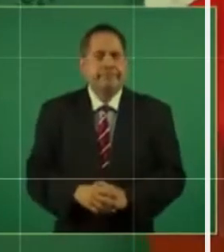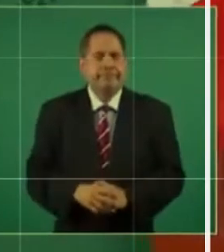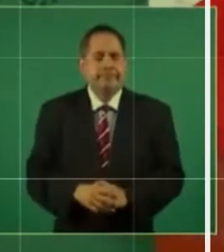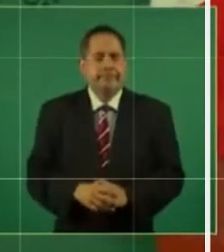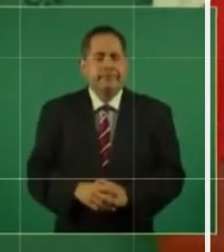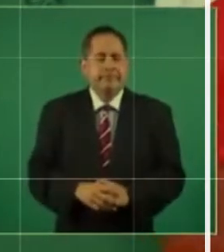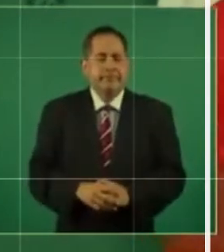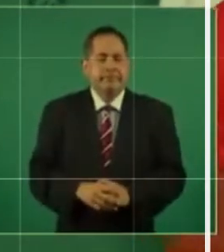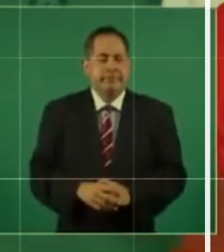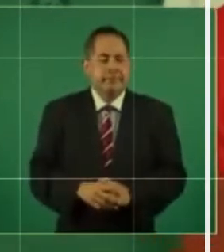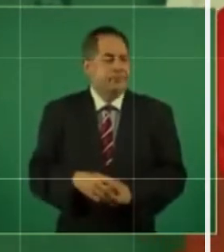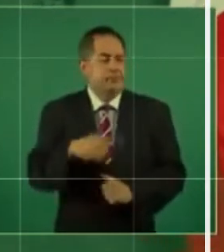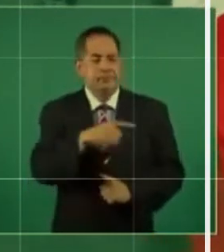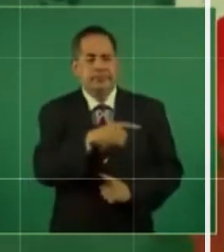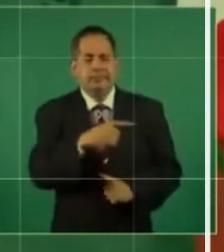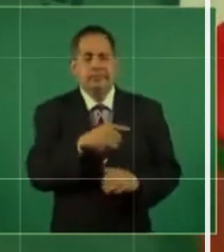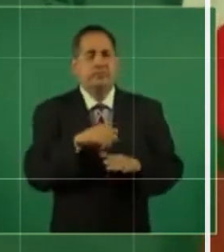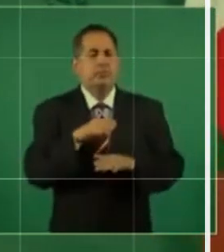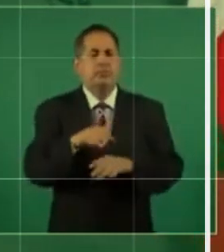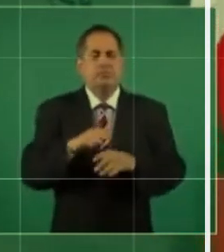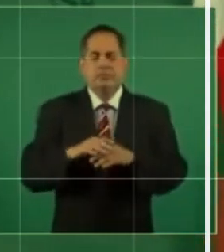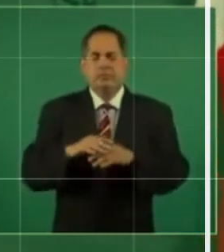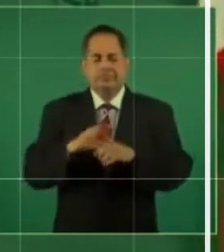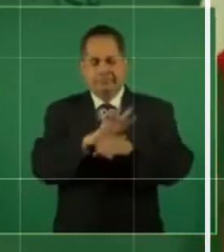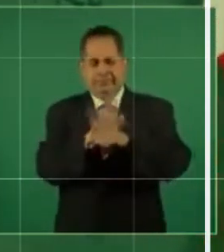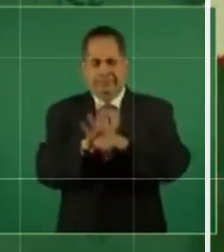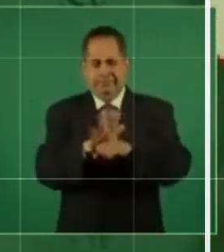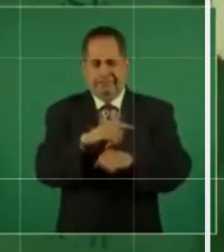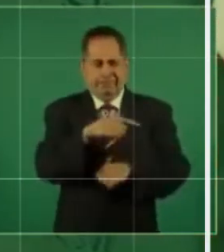cómo hubiese enfrentado el problema de la pandemia